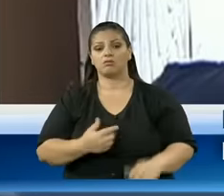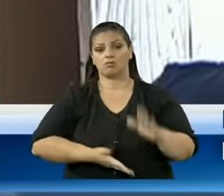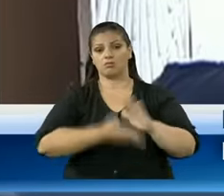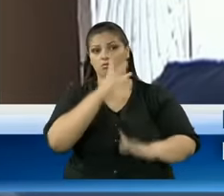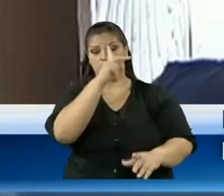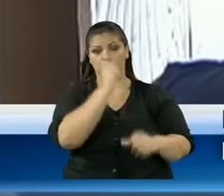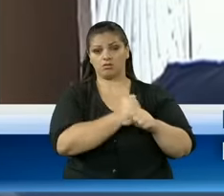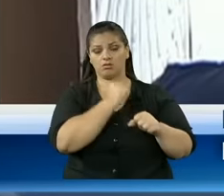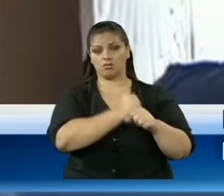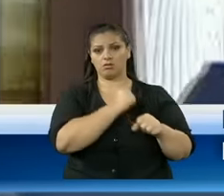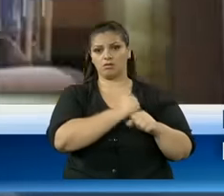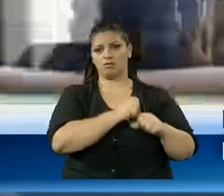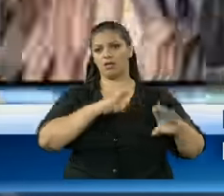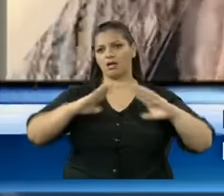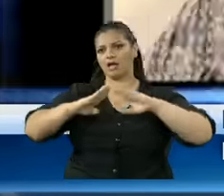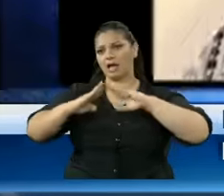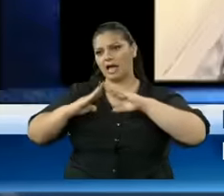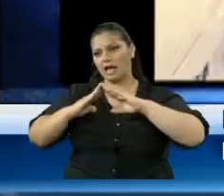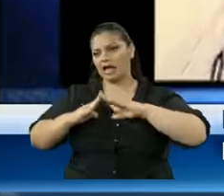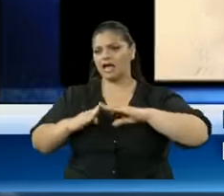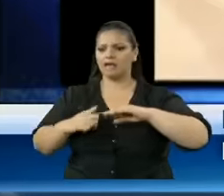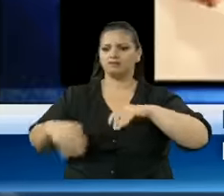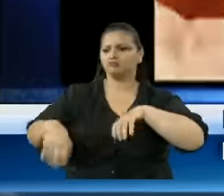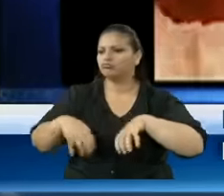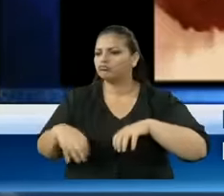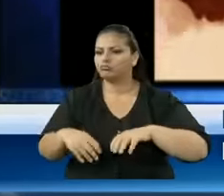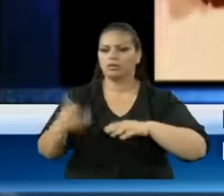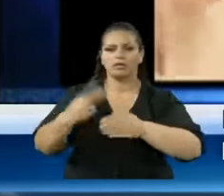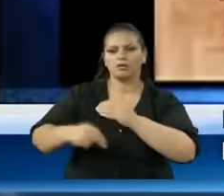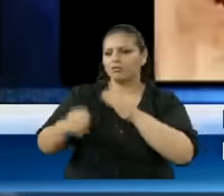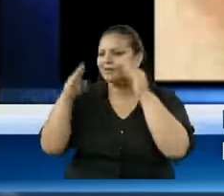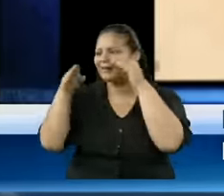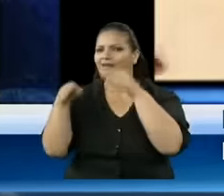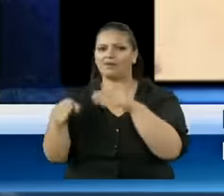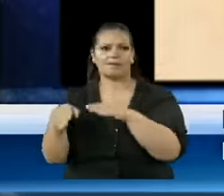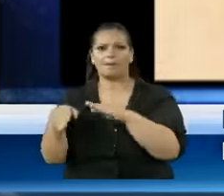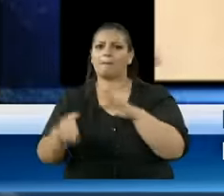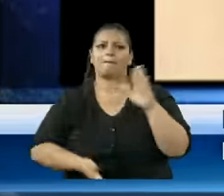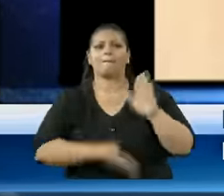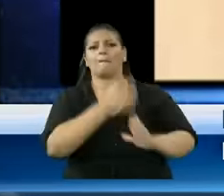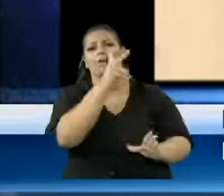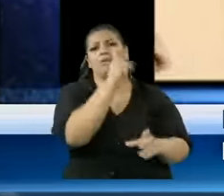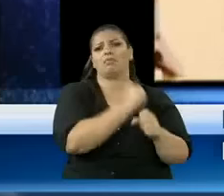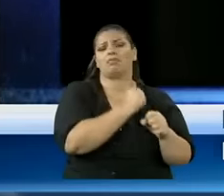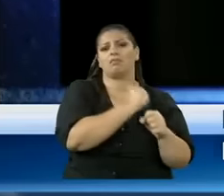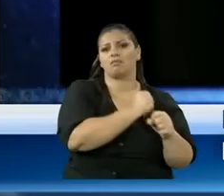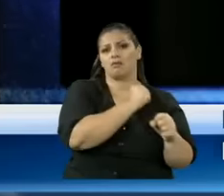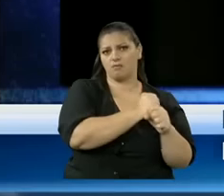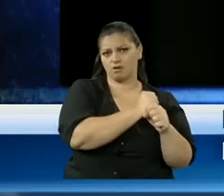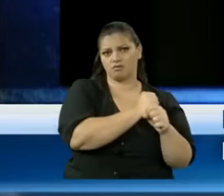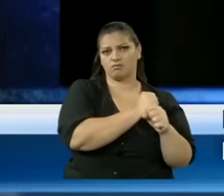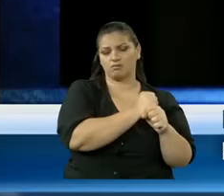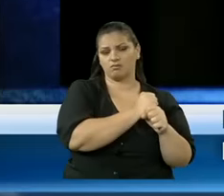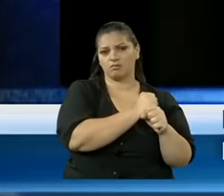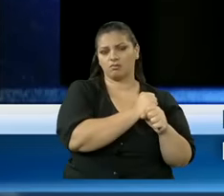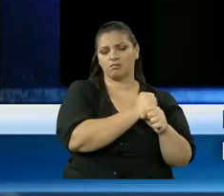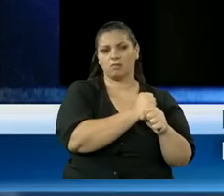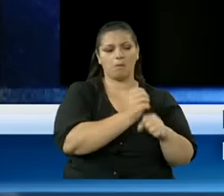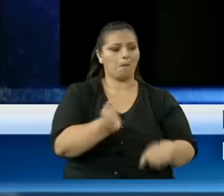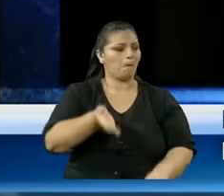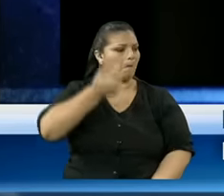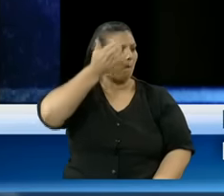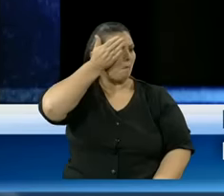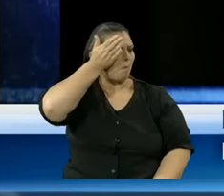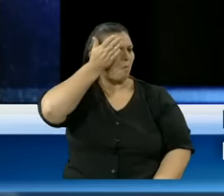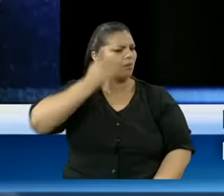y no paso en casa, o sea, el mayor tiempo lo paso fuera de casa. Yo, obviamente ellos comenzaron a andar